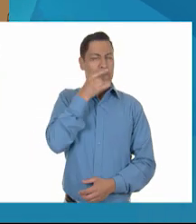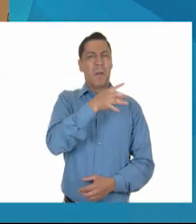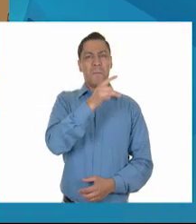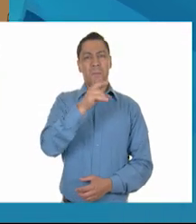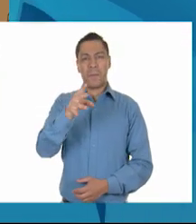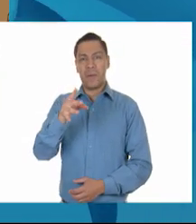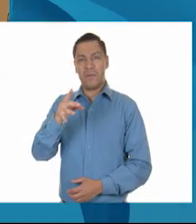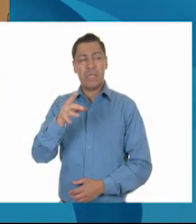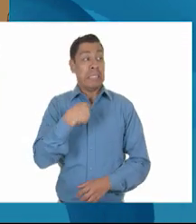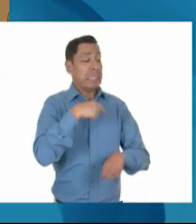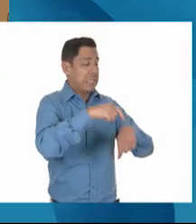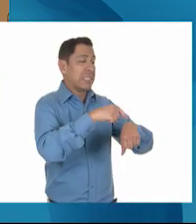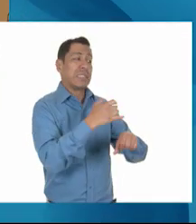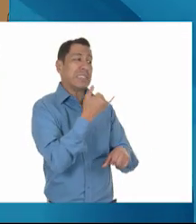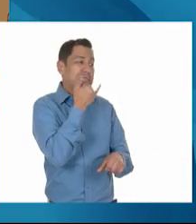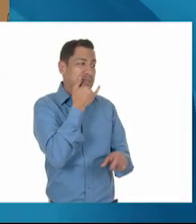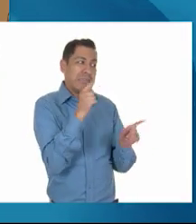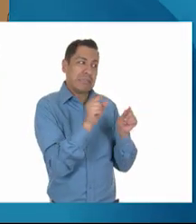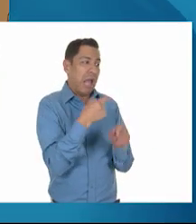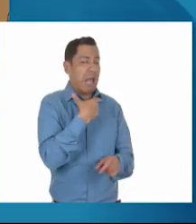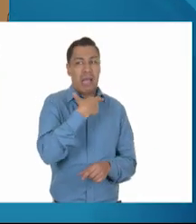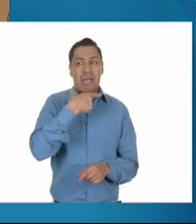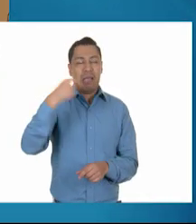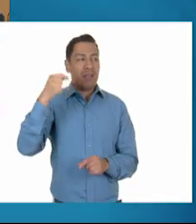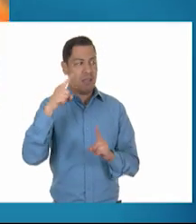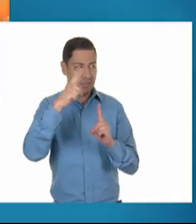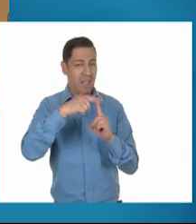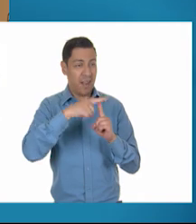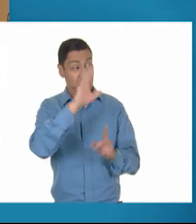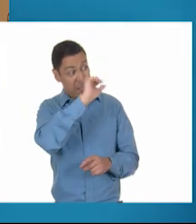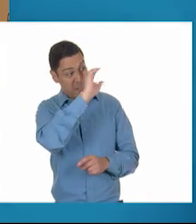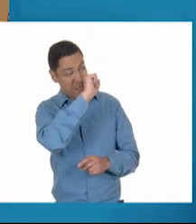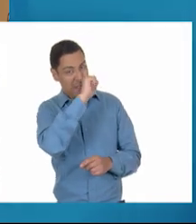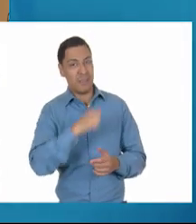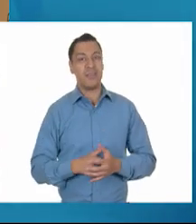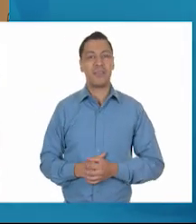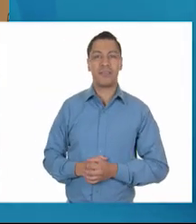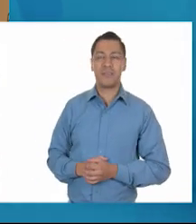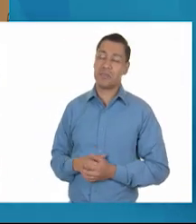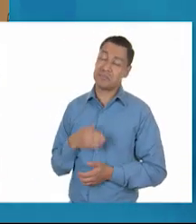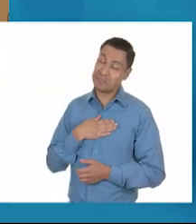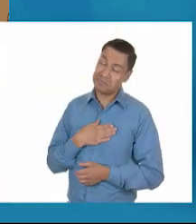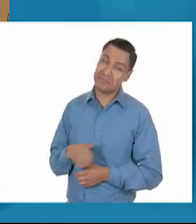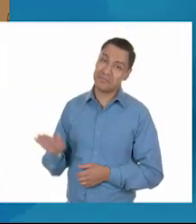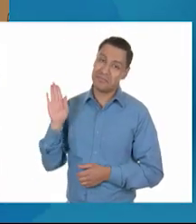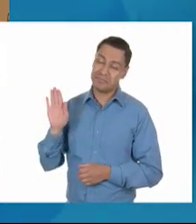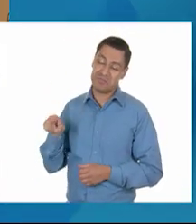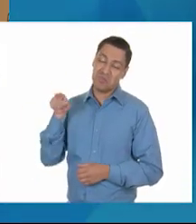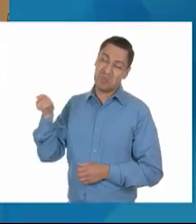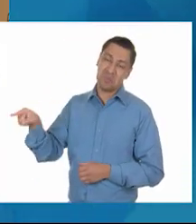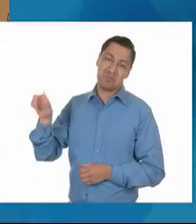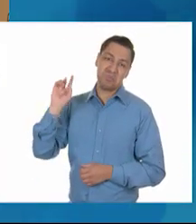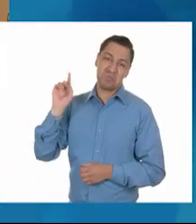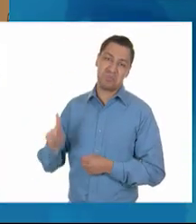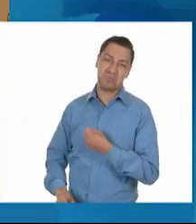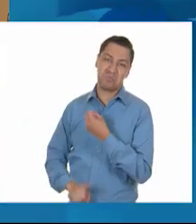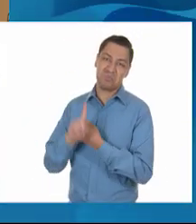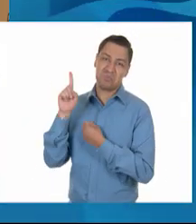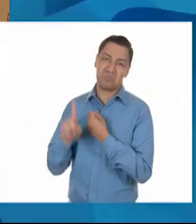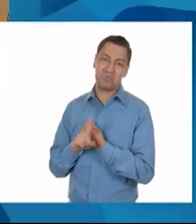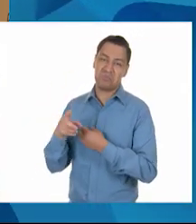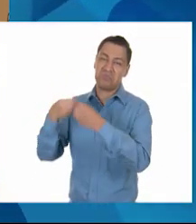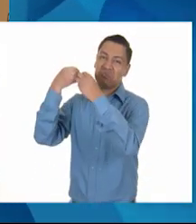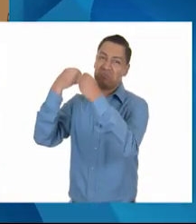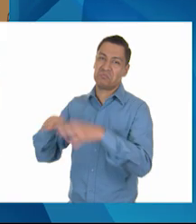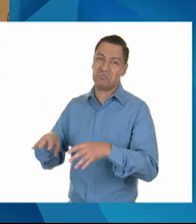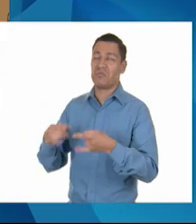Bueno, me tengo que ir porque tengo que terminar mi tarea. ¡Adiós! Bueno, allá tú te vas a perder